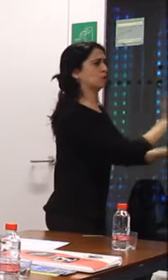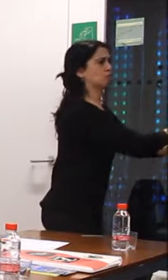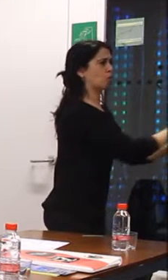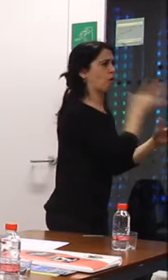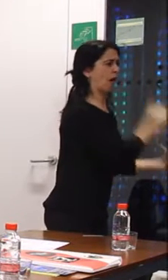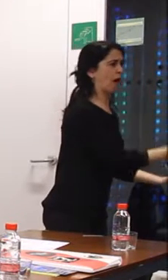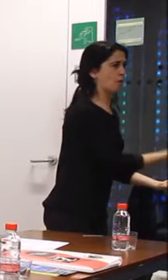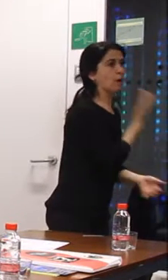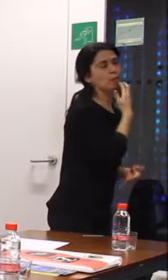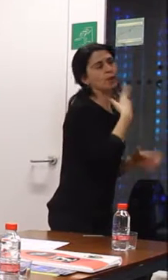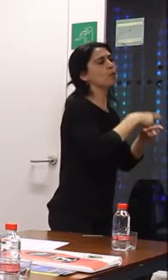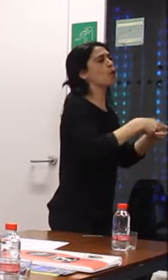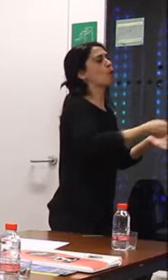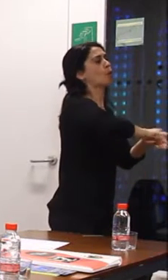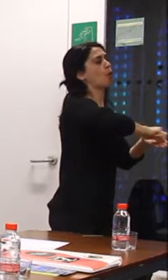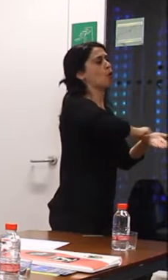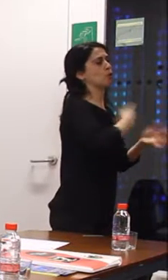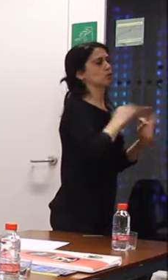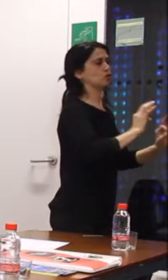hablamos del bono social, sin embargo